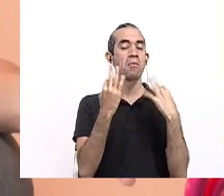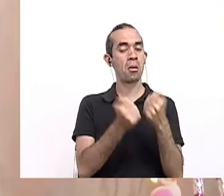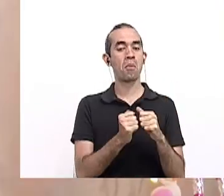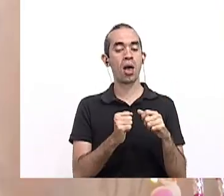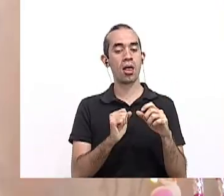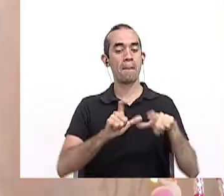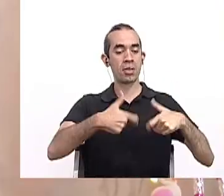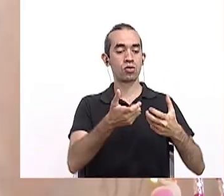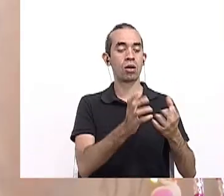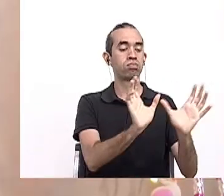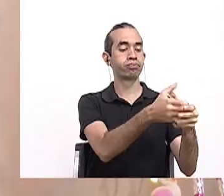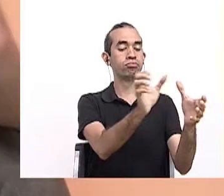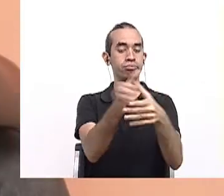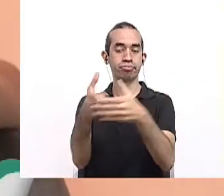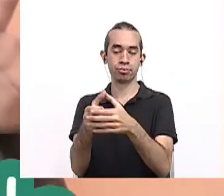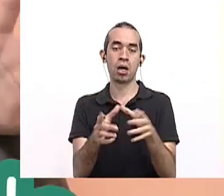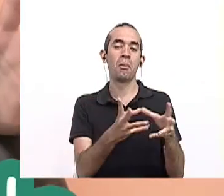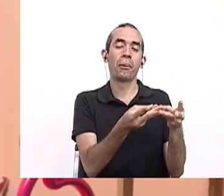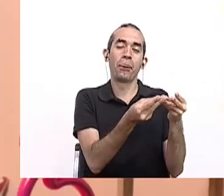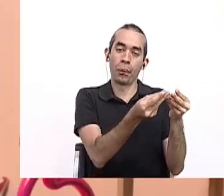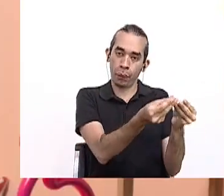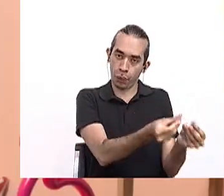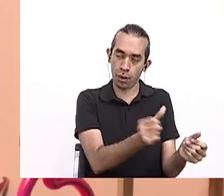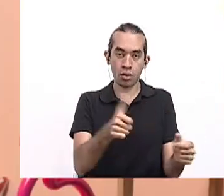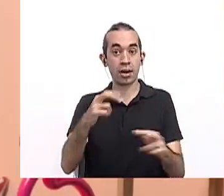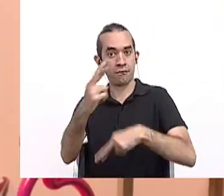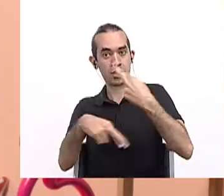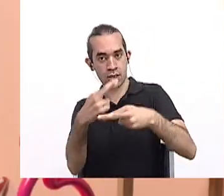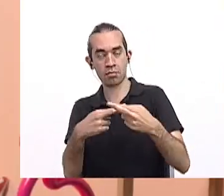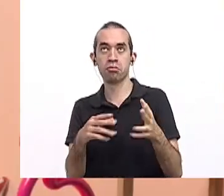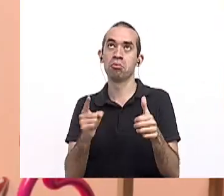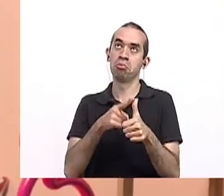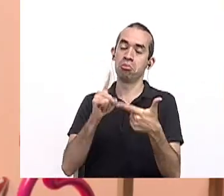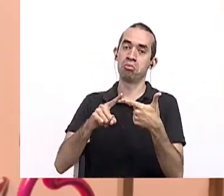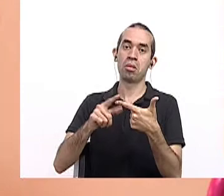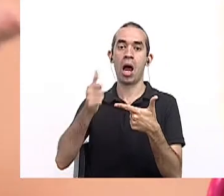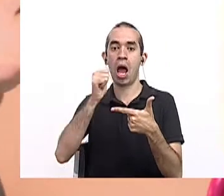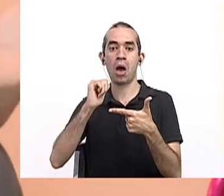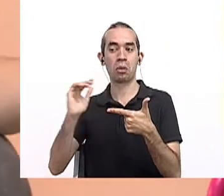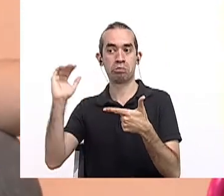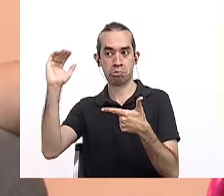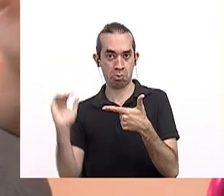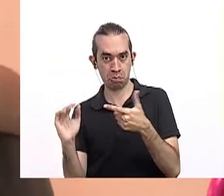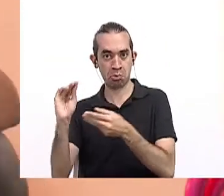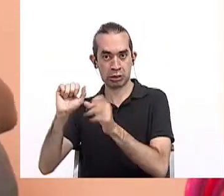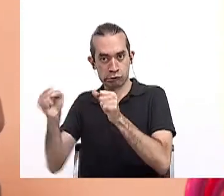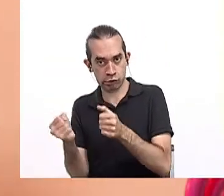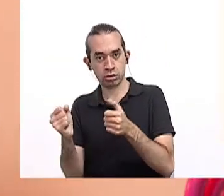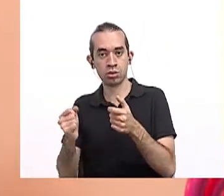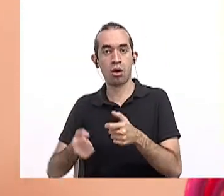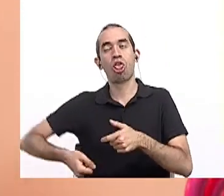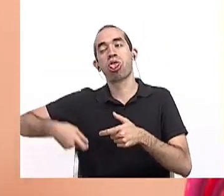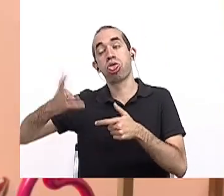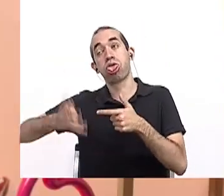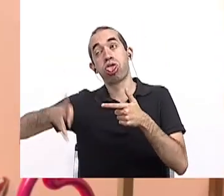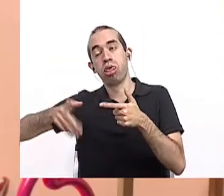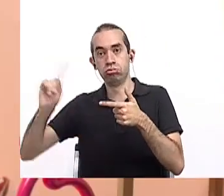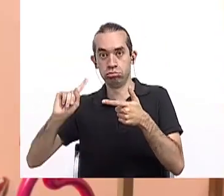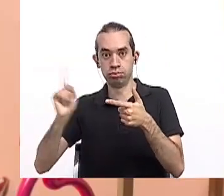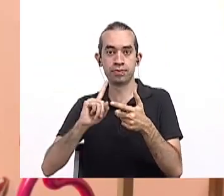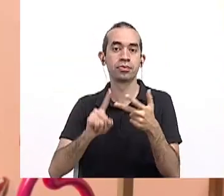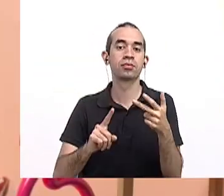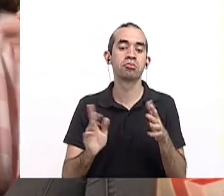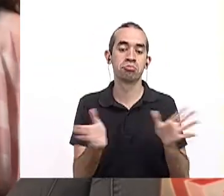la basura en orgánica y reciclable ahorrar agua en la casa y evitar el desperdicio innecesario y en la comunidad podemos